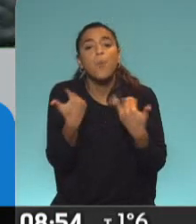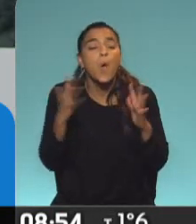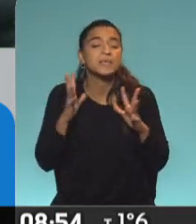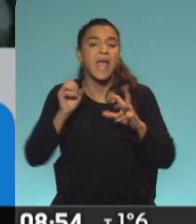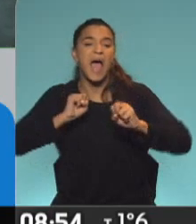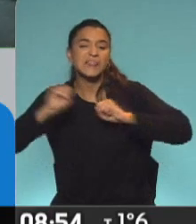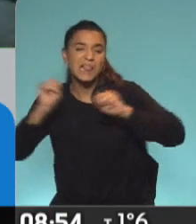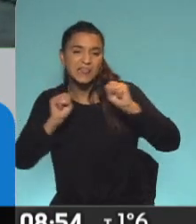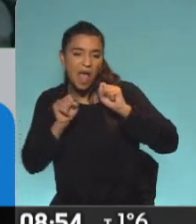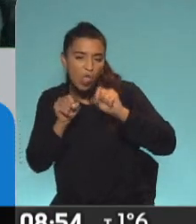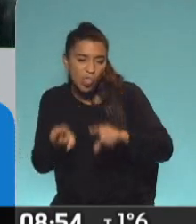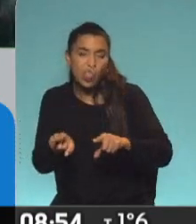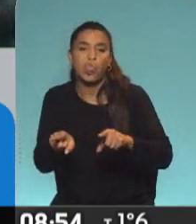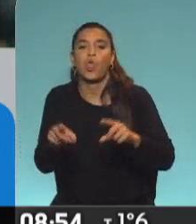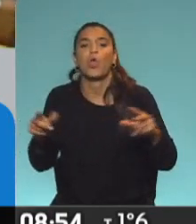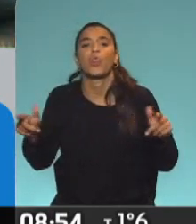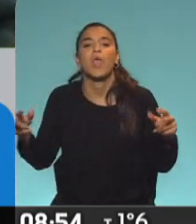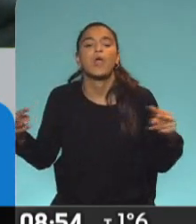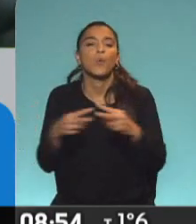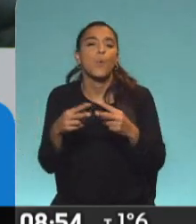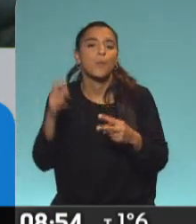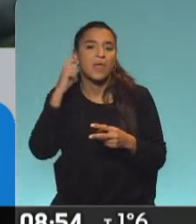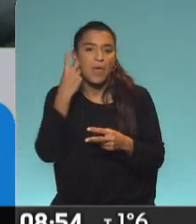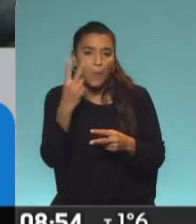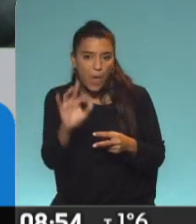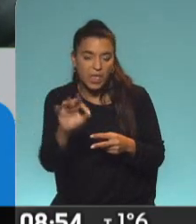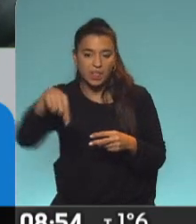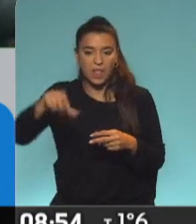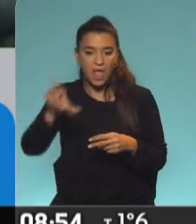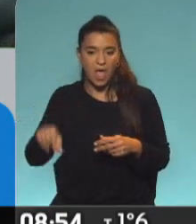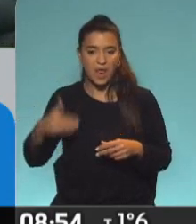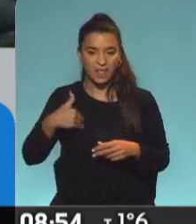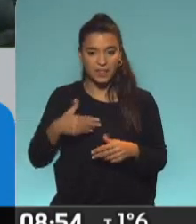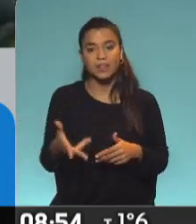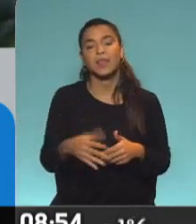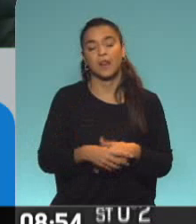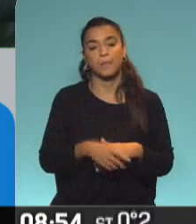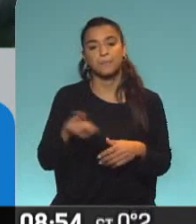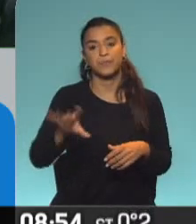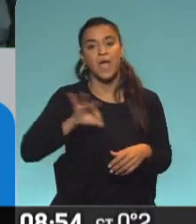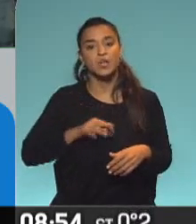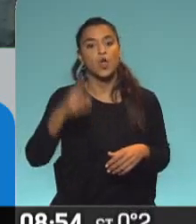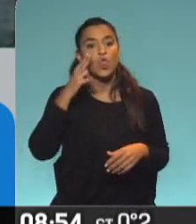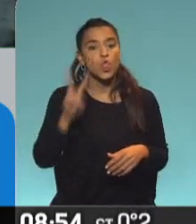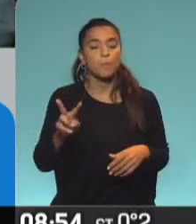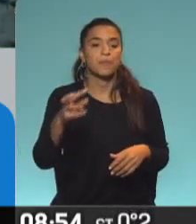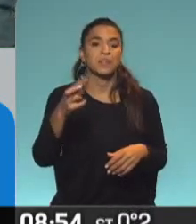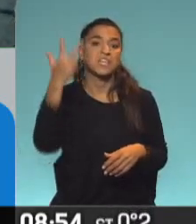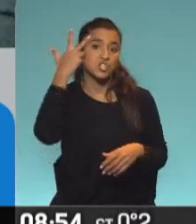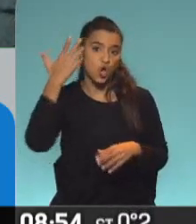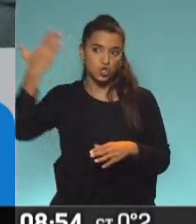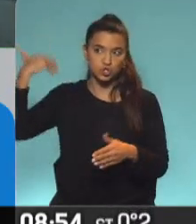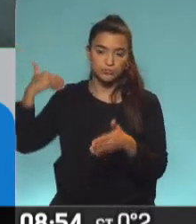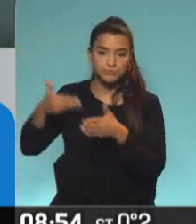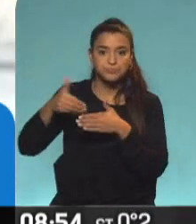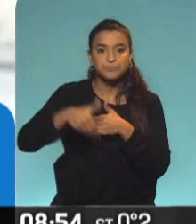posibles atentados en el marco del G20 que se venía en la República Argentina a partir del año 2018. Bueno,